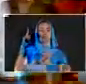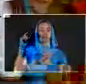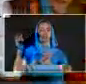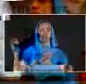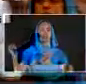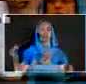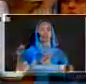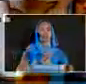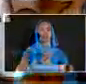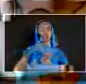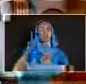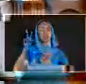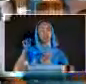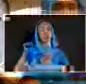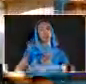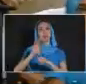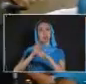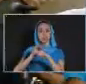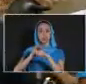volver jamás.